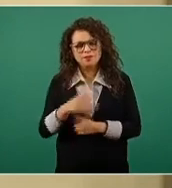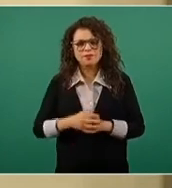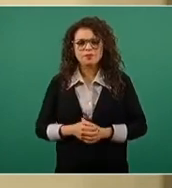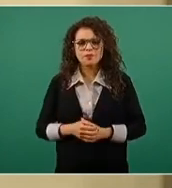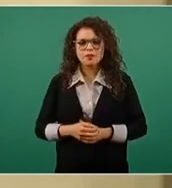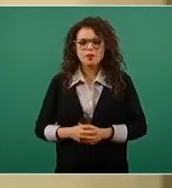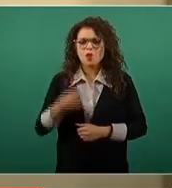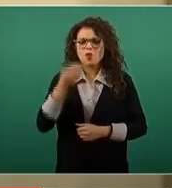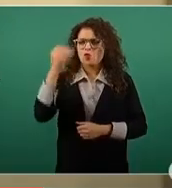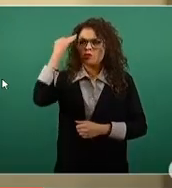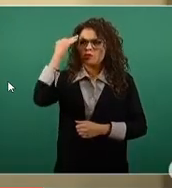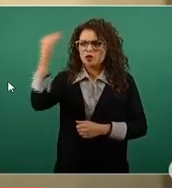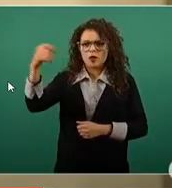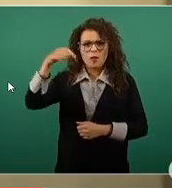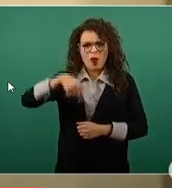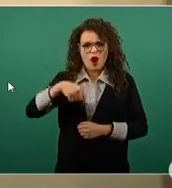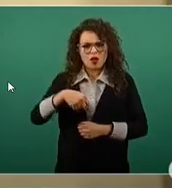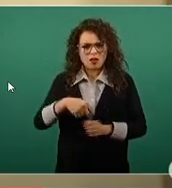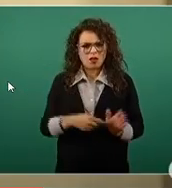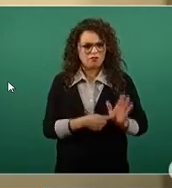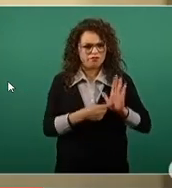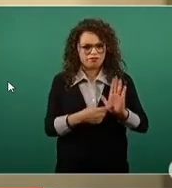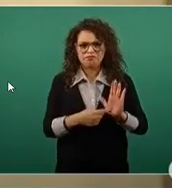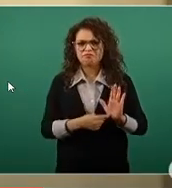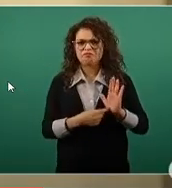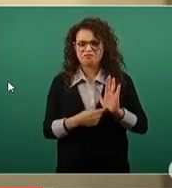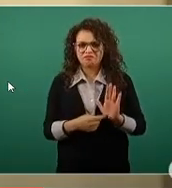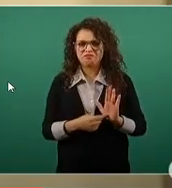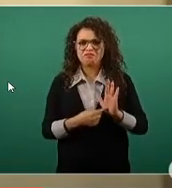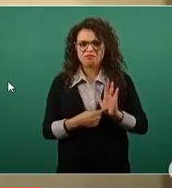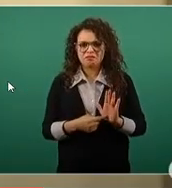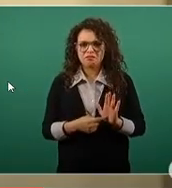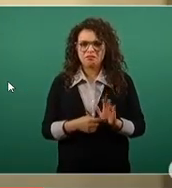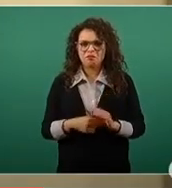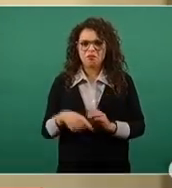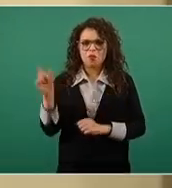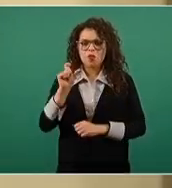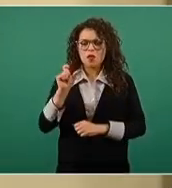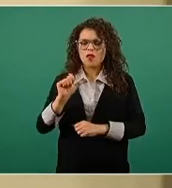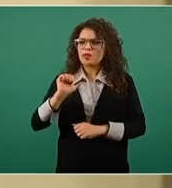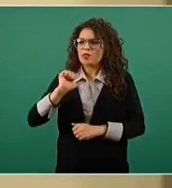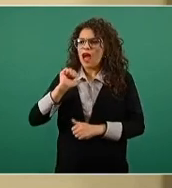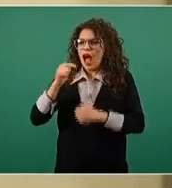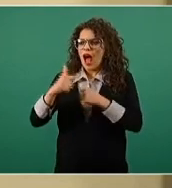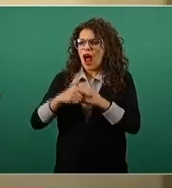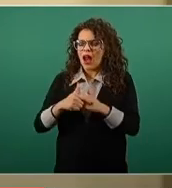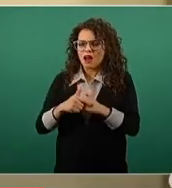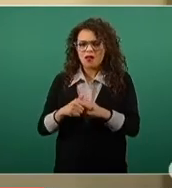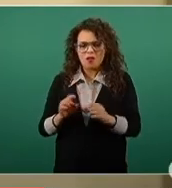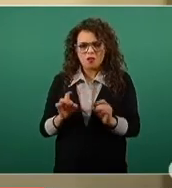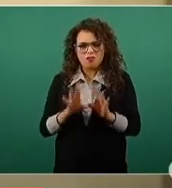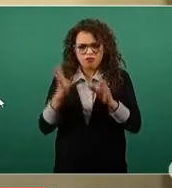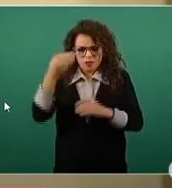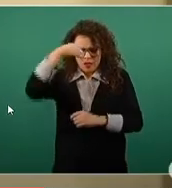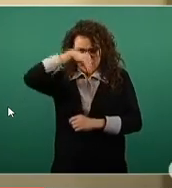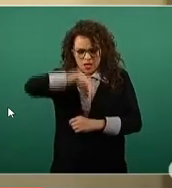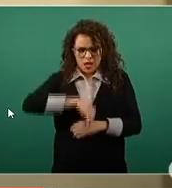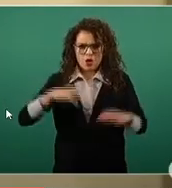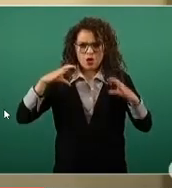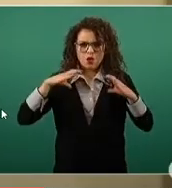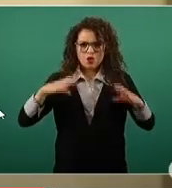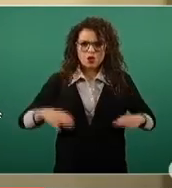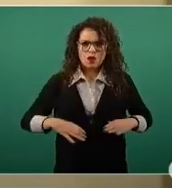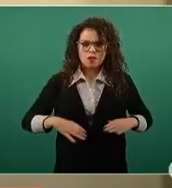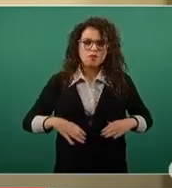tiempo que cuando un cuerpo ajeno entraba al organismo, el sistema inmunológico empezaba